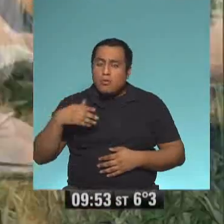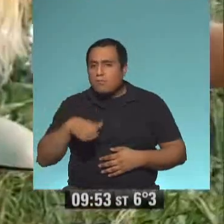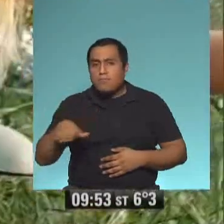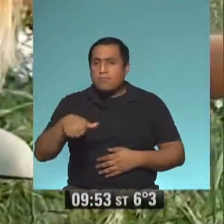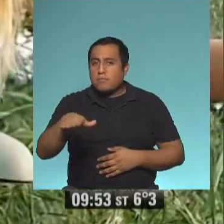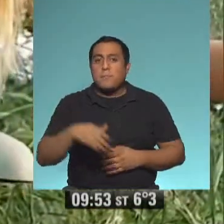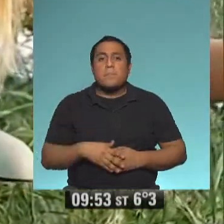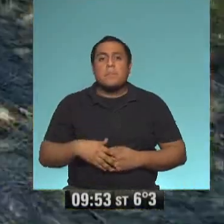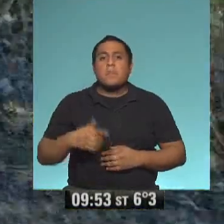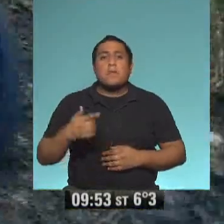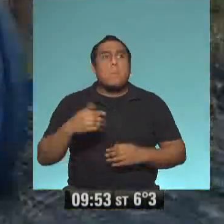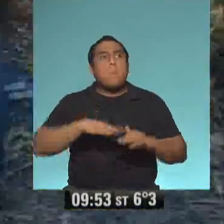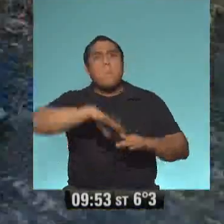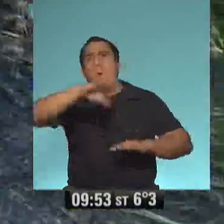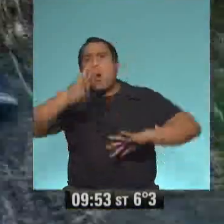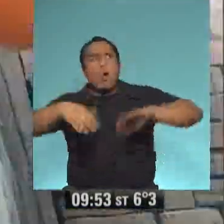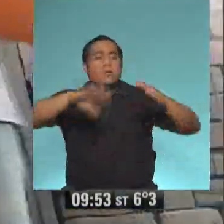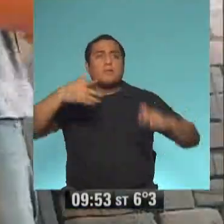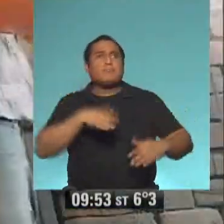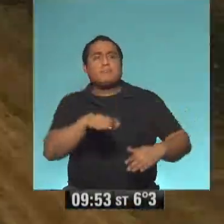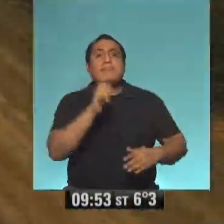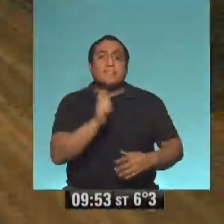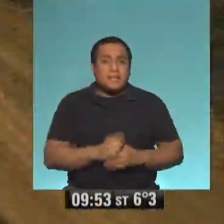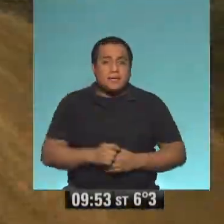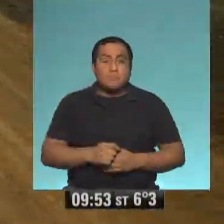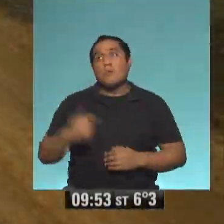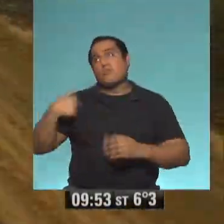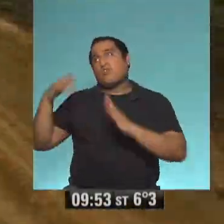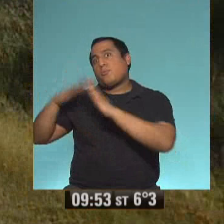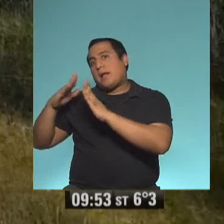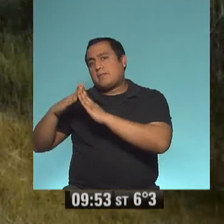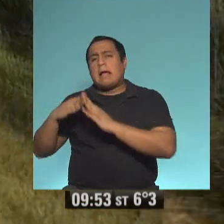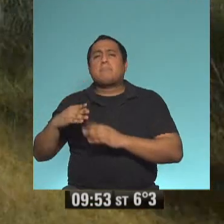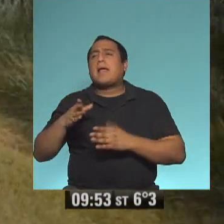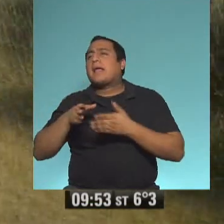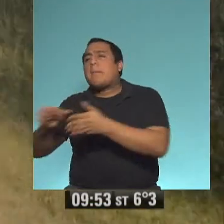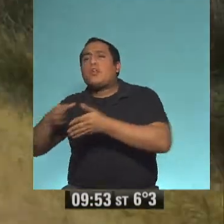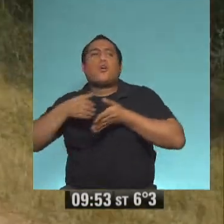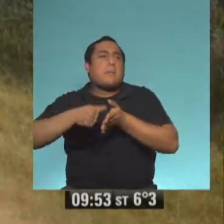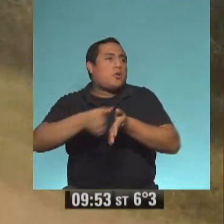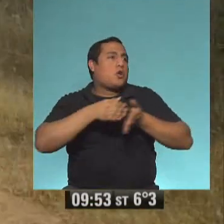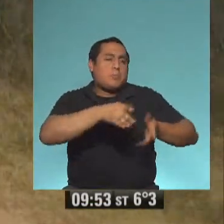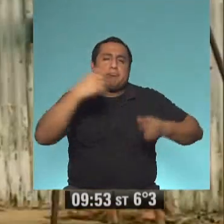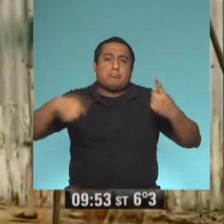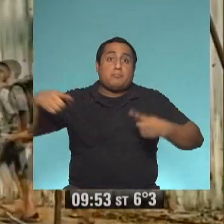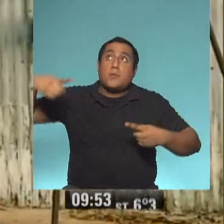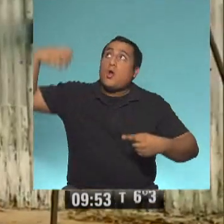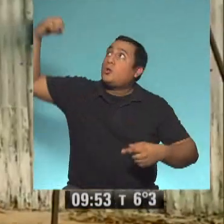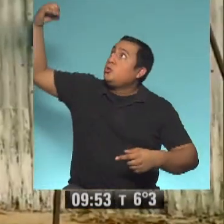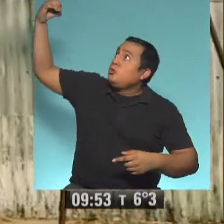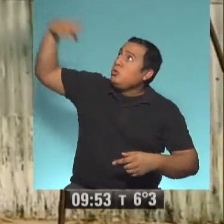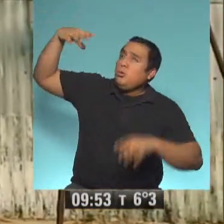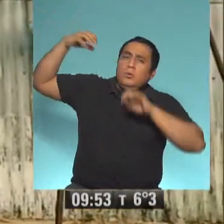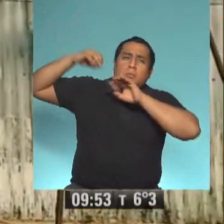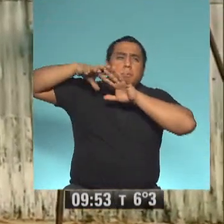monte? ¿Quién? Del horizonte. Yo pasé por una casa. Cada cual por su camino bajo este cielo de sol